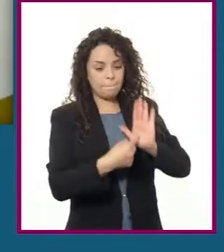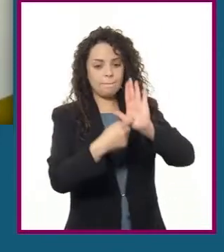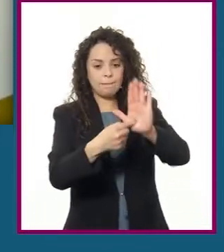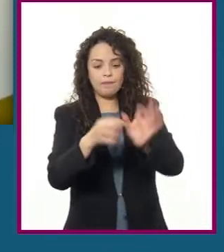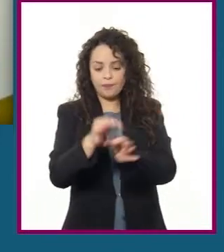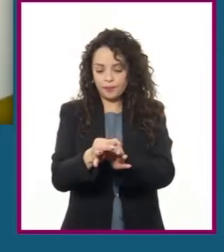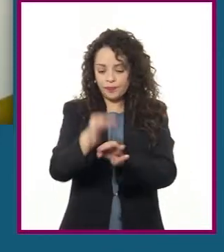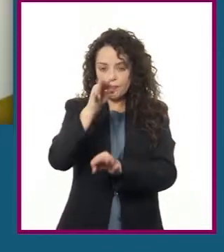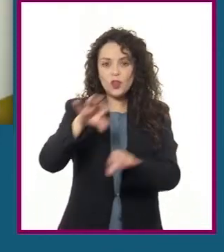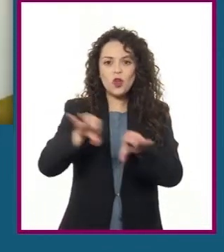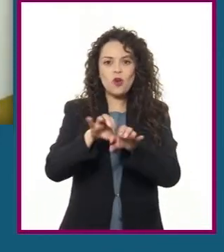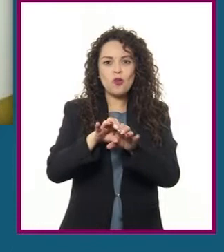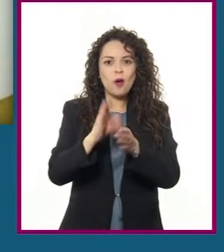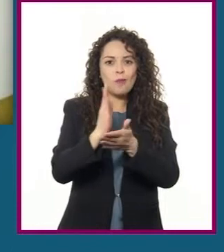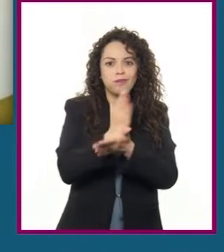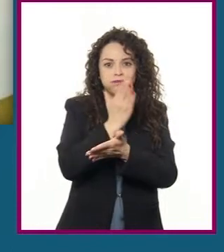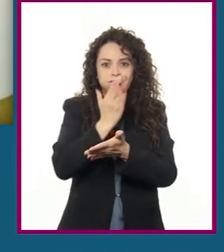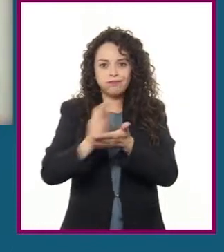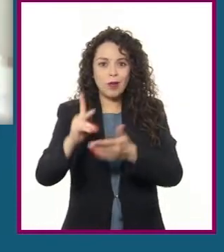queda separada nuestra muestra.